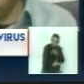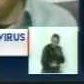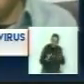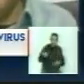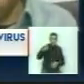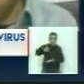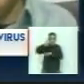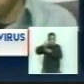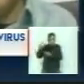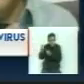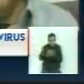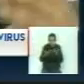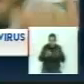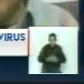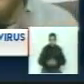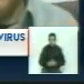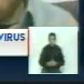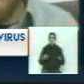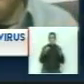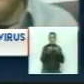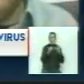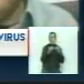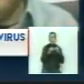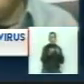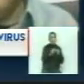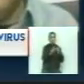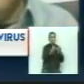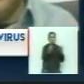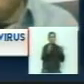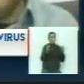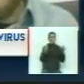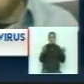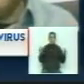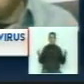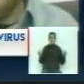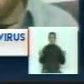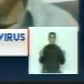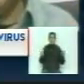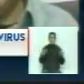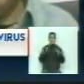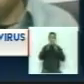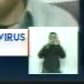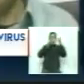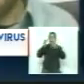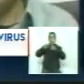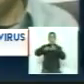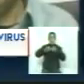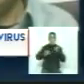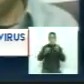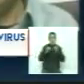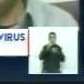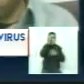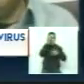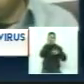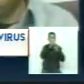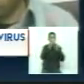la autoridad, el incremento que está habiendo, la capacidad del virus de replicarse y aumentar los casos, y